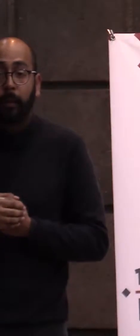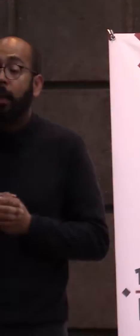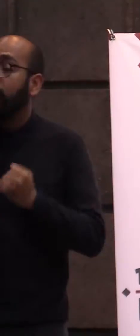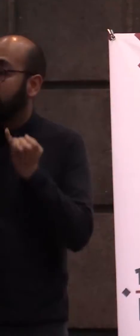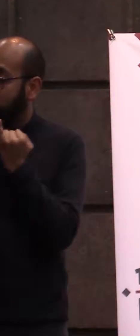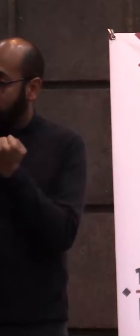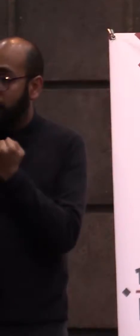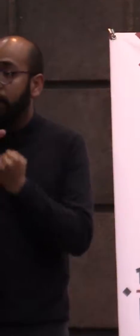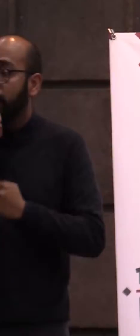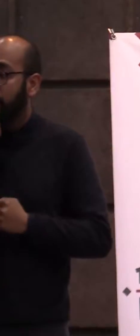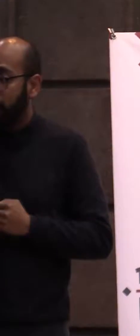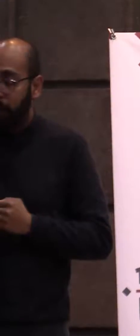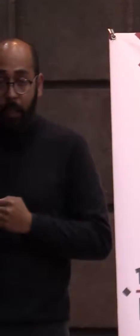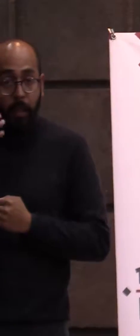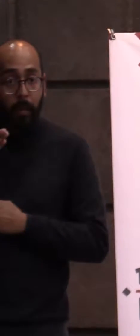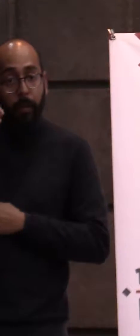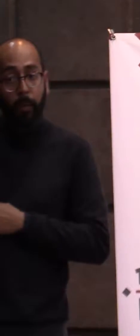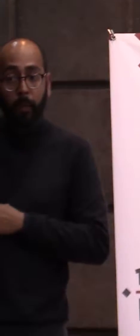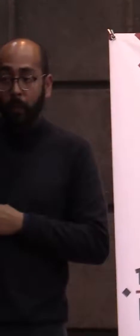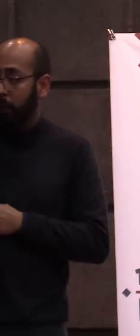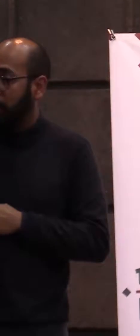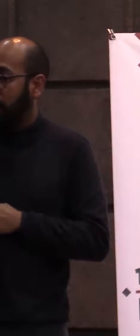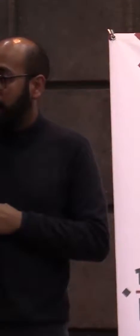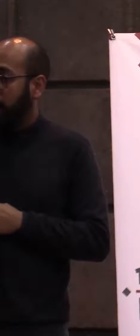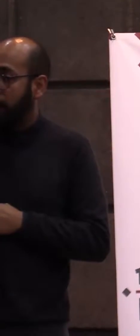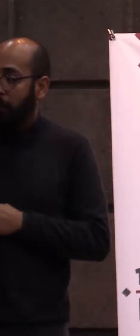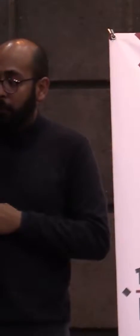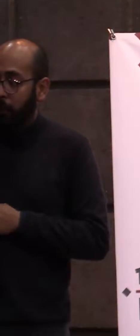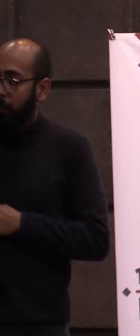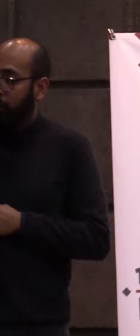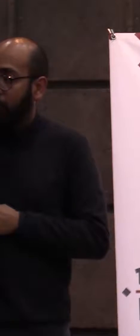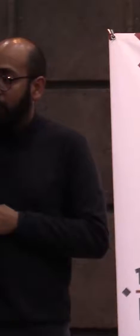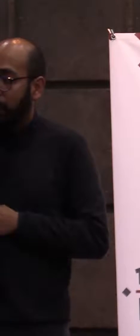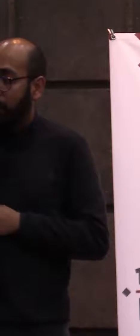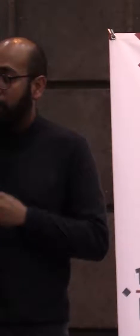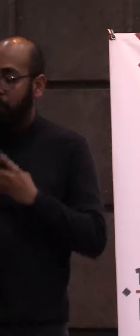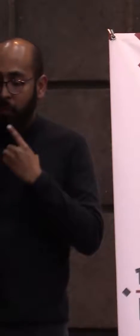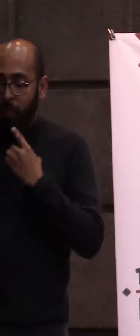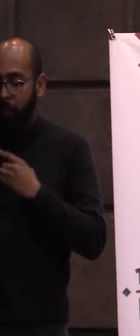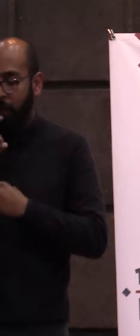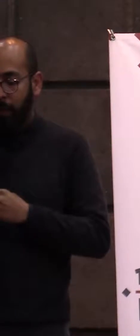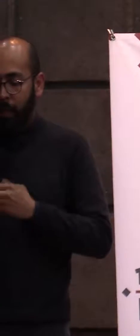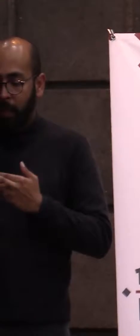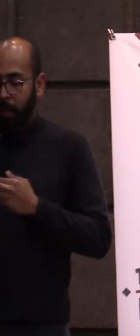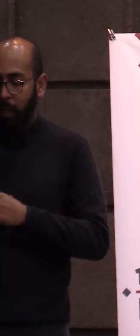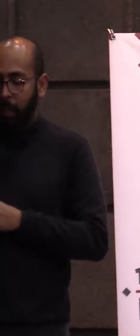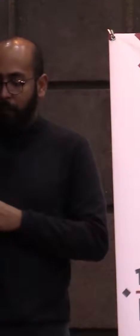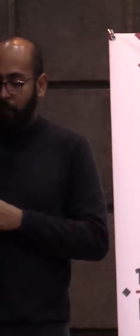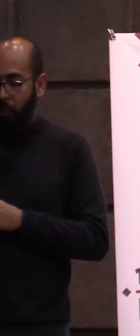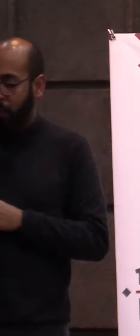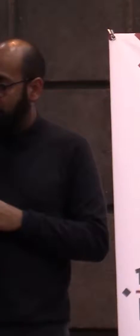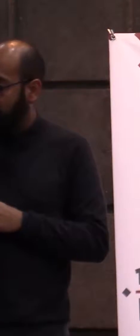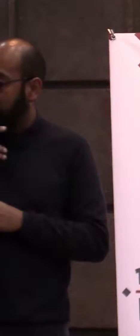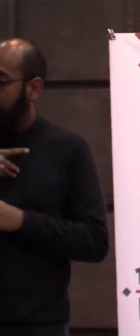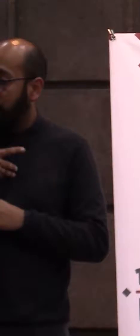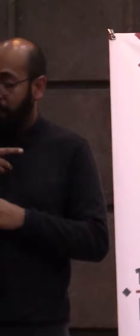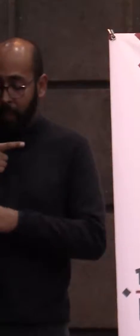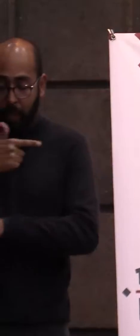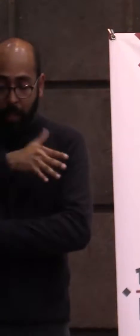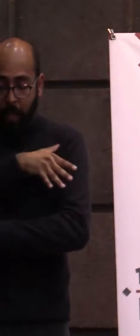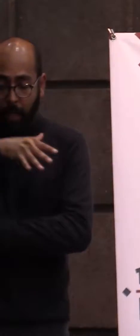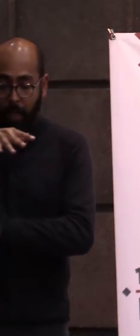fue Melchor Ocampo, ideólogo de la Reforma, el general Francisco